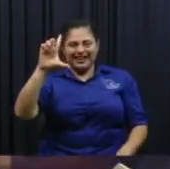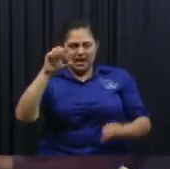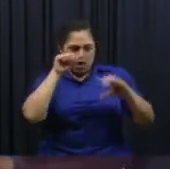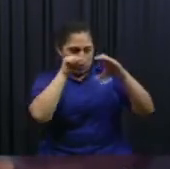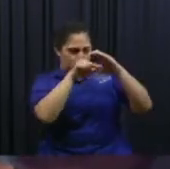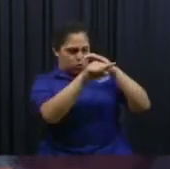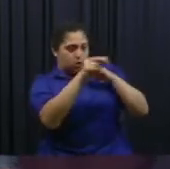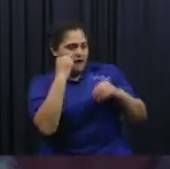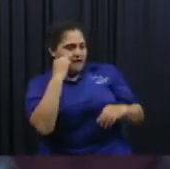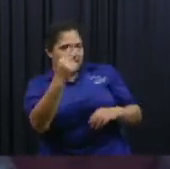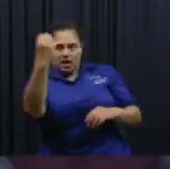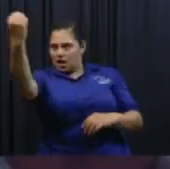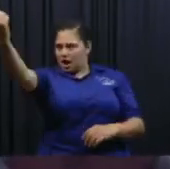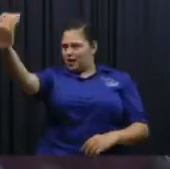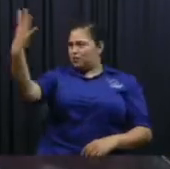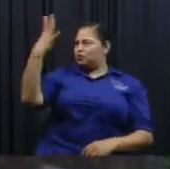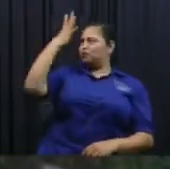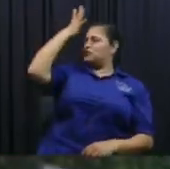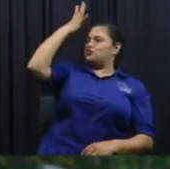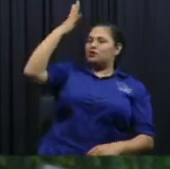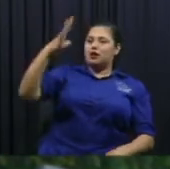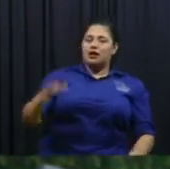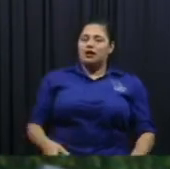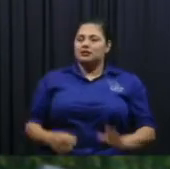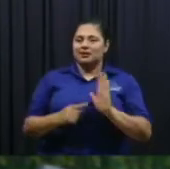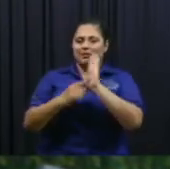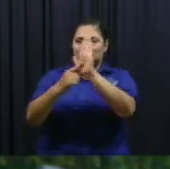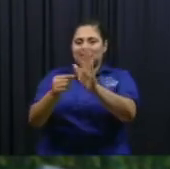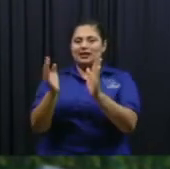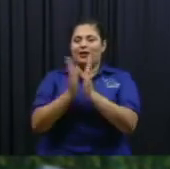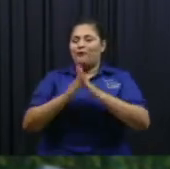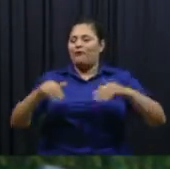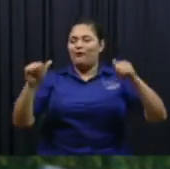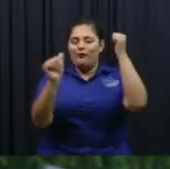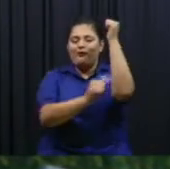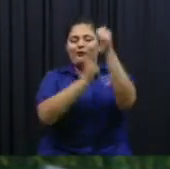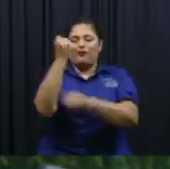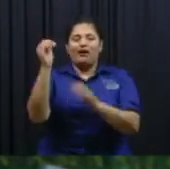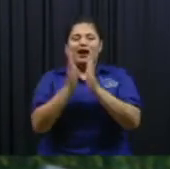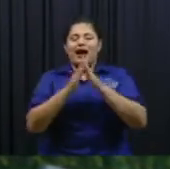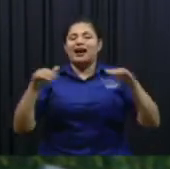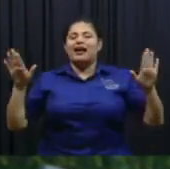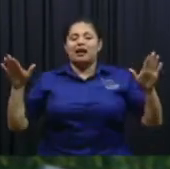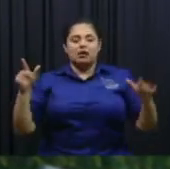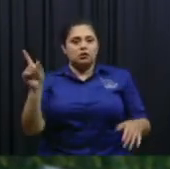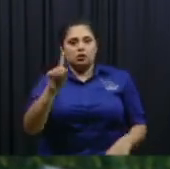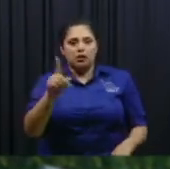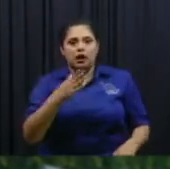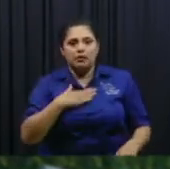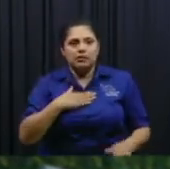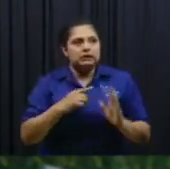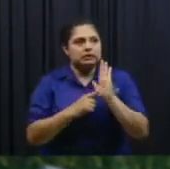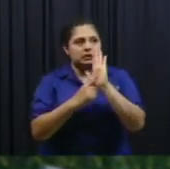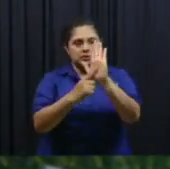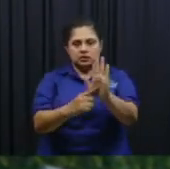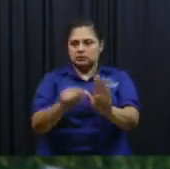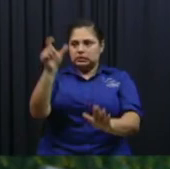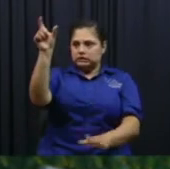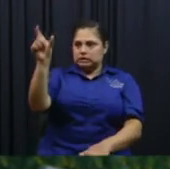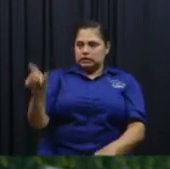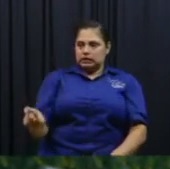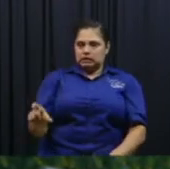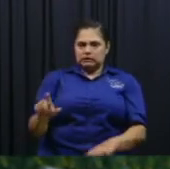sean para parecer un ángel como en el caso de Lázaro que se lo llevaron a hacer a Abraham no me sé A mí se me apareció una entidad